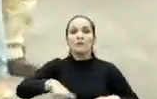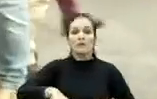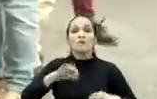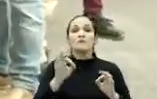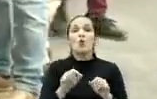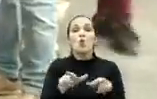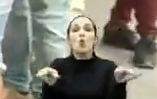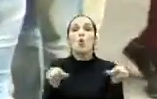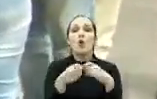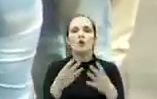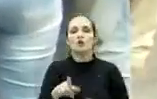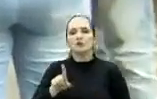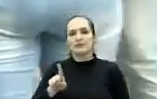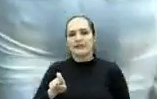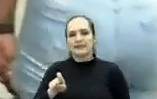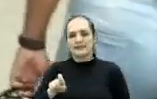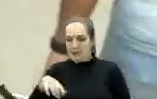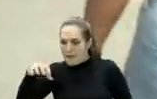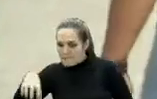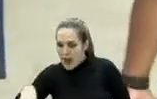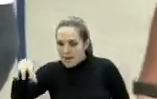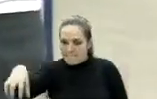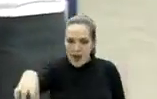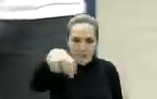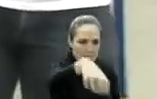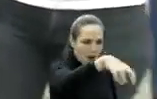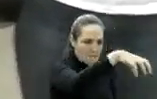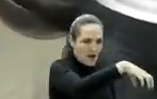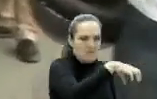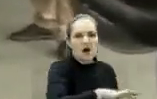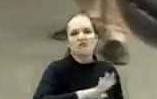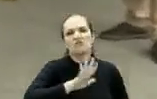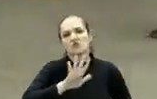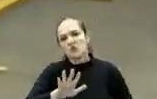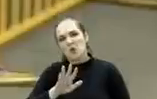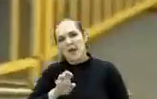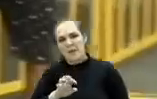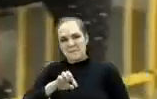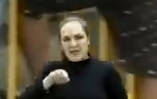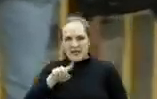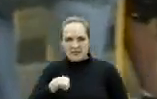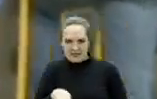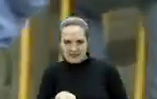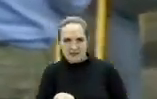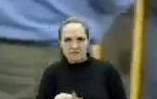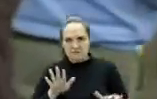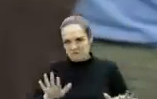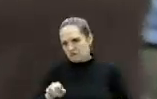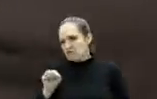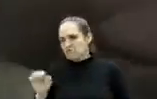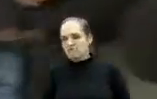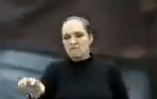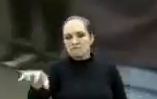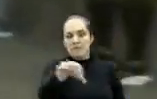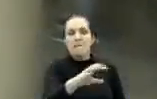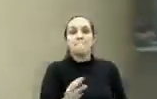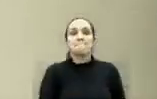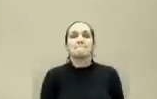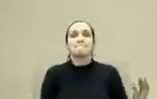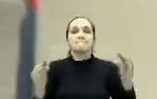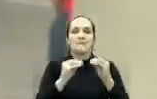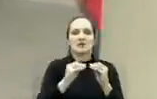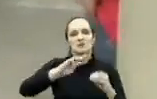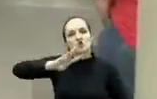del distrito y que pertenecen a las diferentes empresas sociales del Estado. Como este punto, hay 8 más que fueron habilitados por